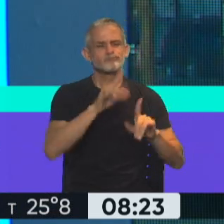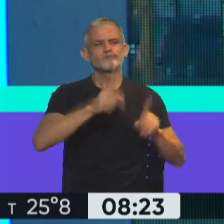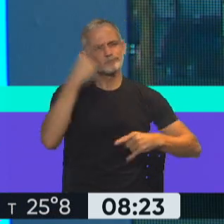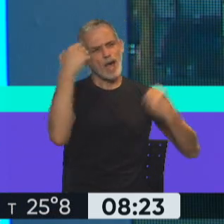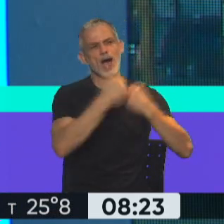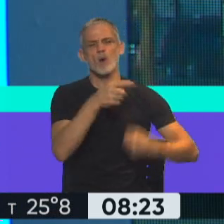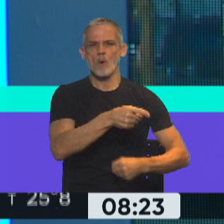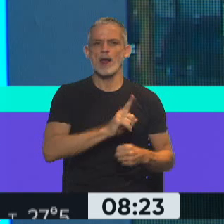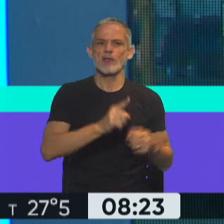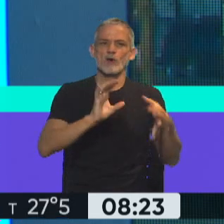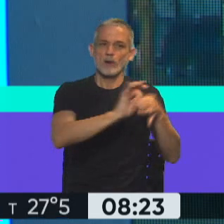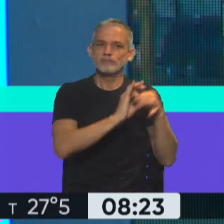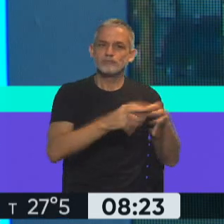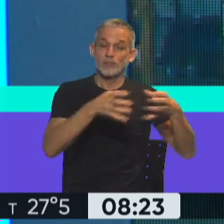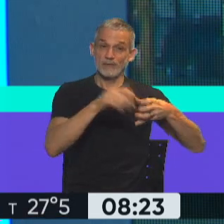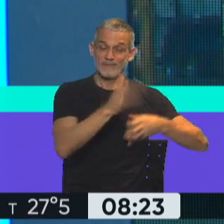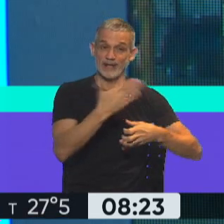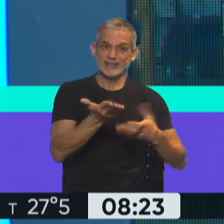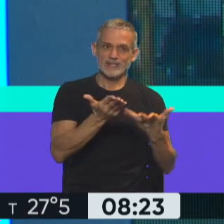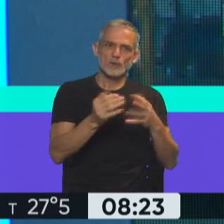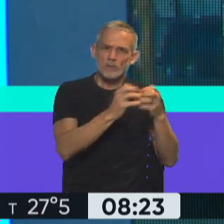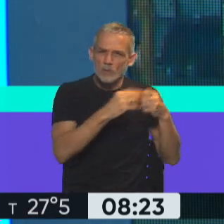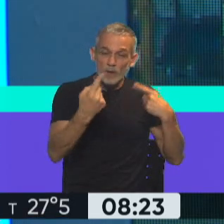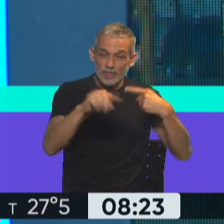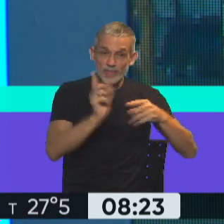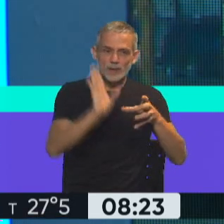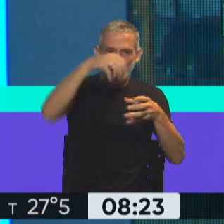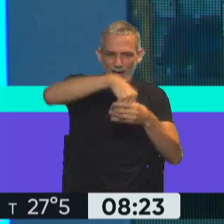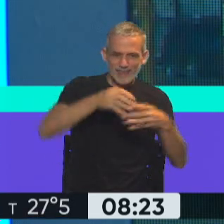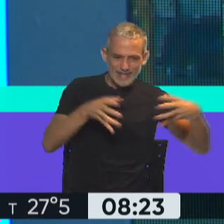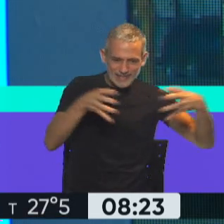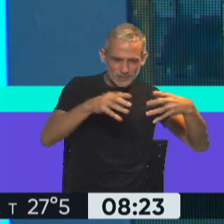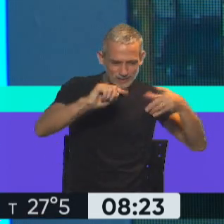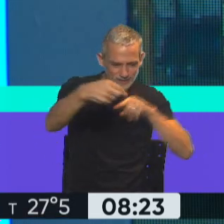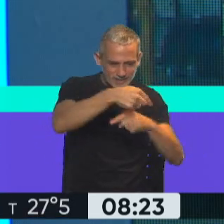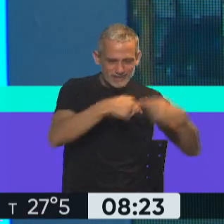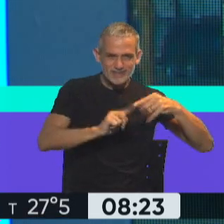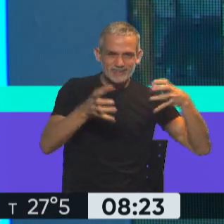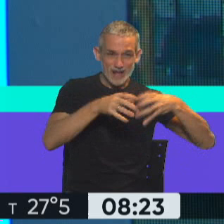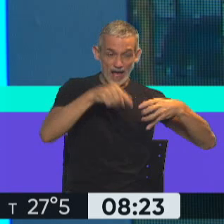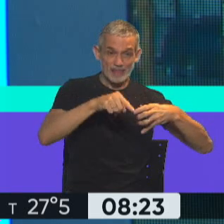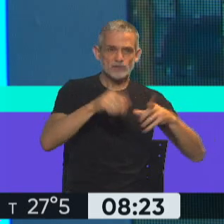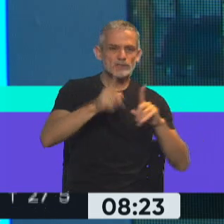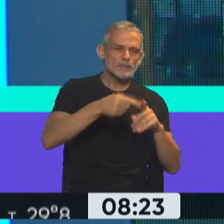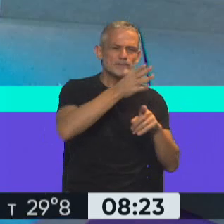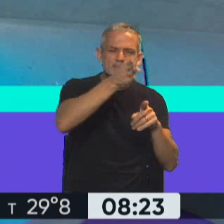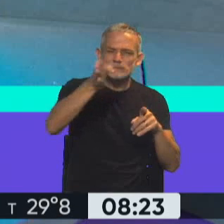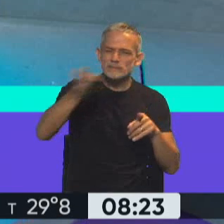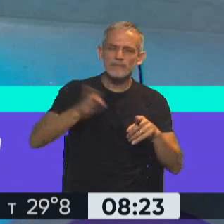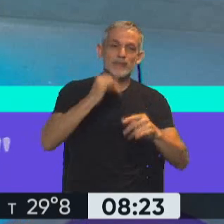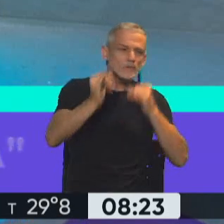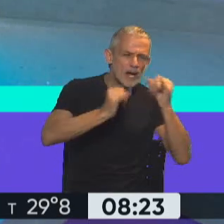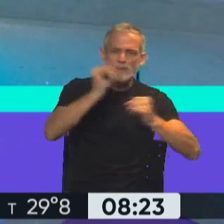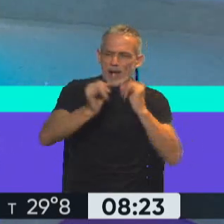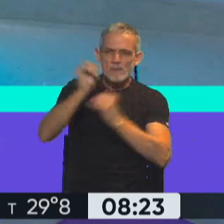coalición. Entonces me parece que es un momento de mucho debate hacia el interior y también de mucho puerta a puerta, cara a cara, de ir a